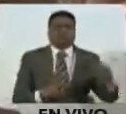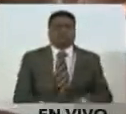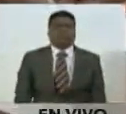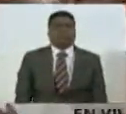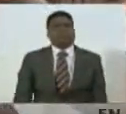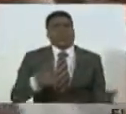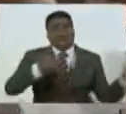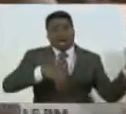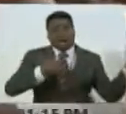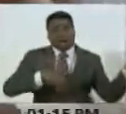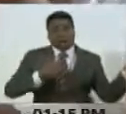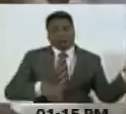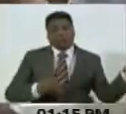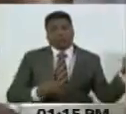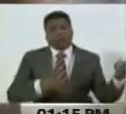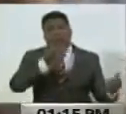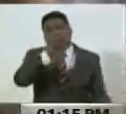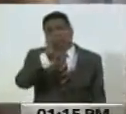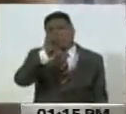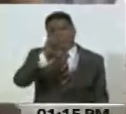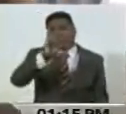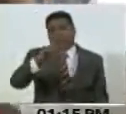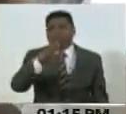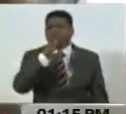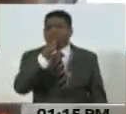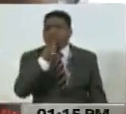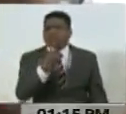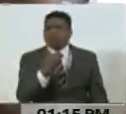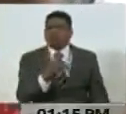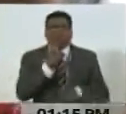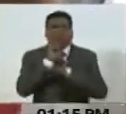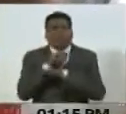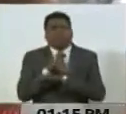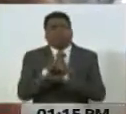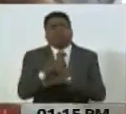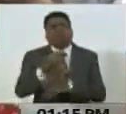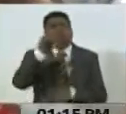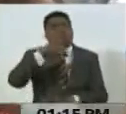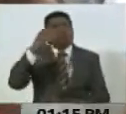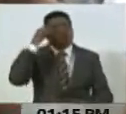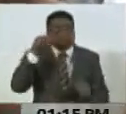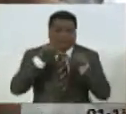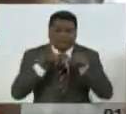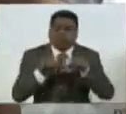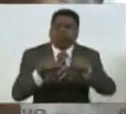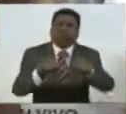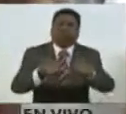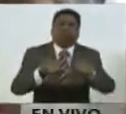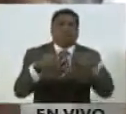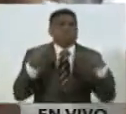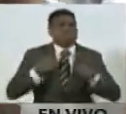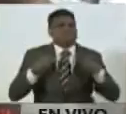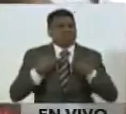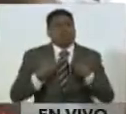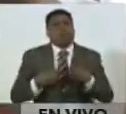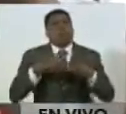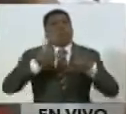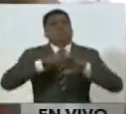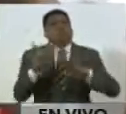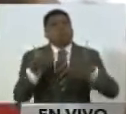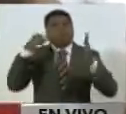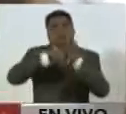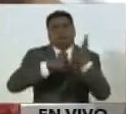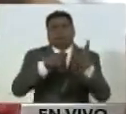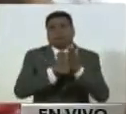Ali fue un portador de un mensaje que tiene hoy día más vigencia que nunca, porque se trata de una lucha en la